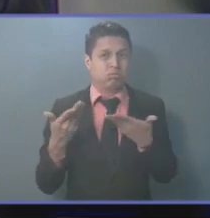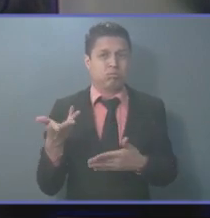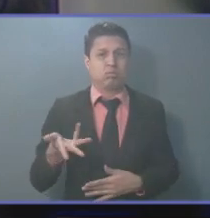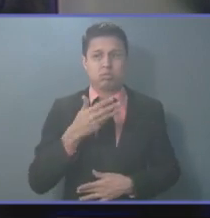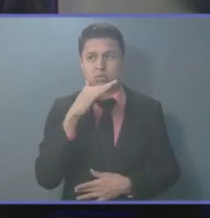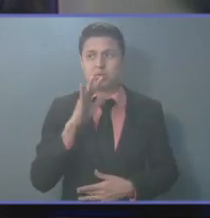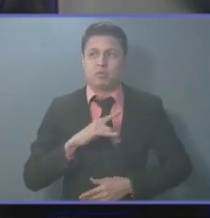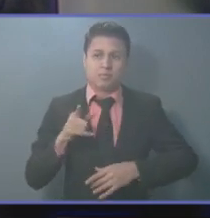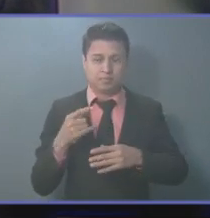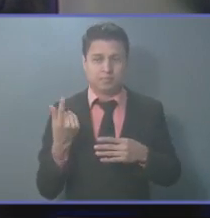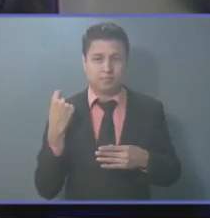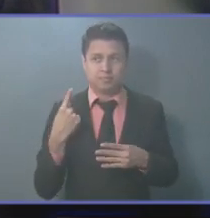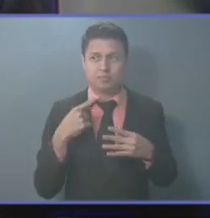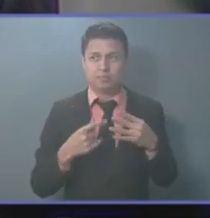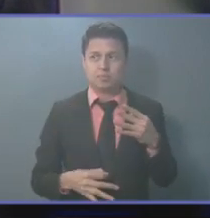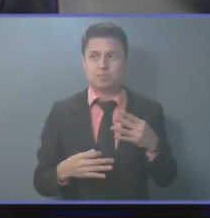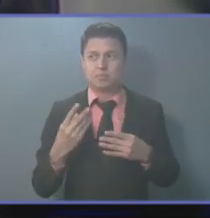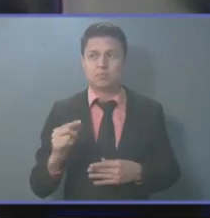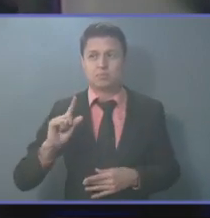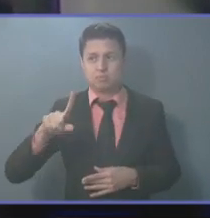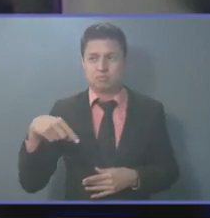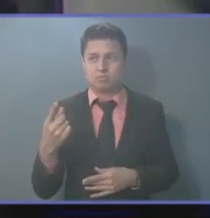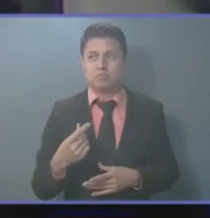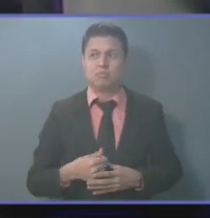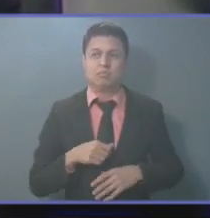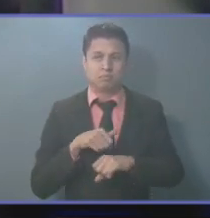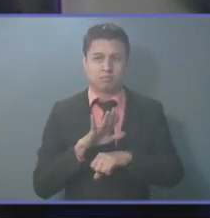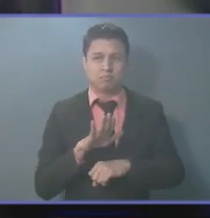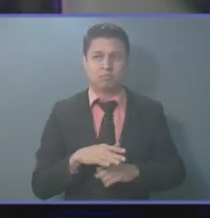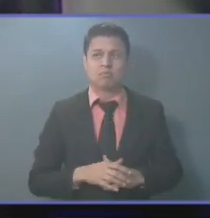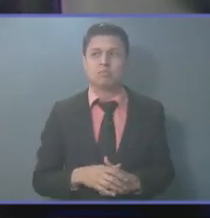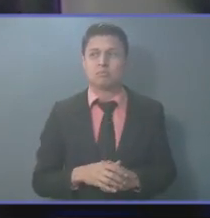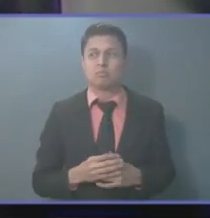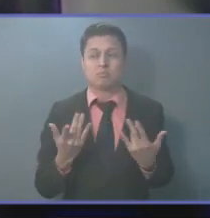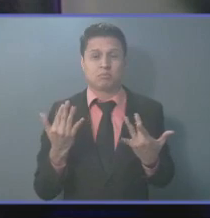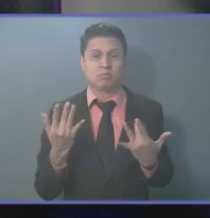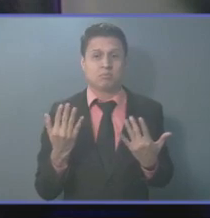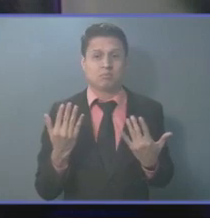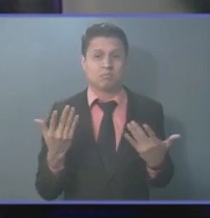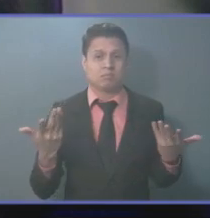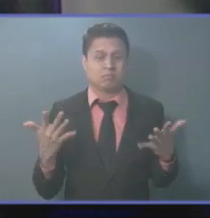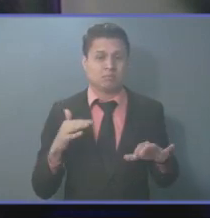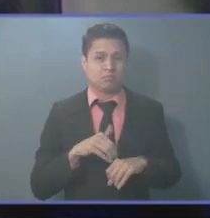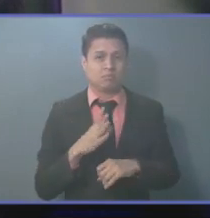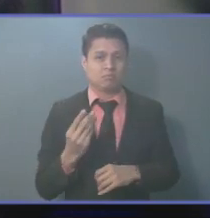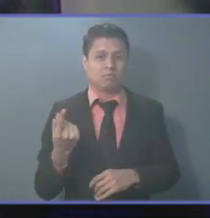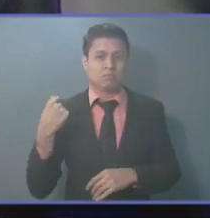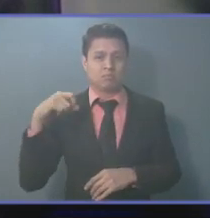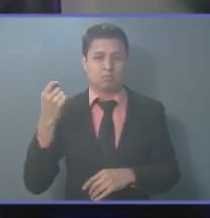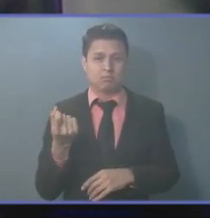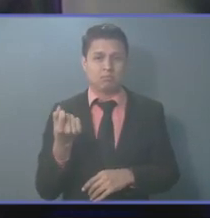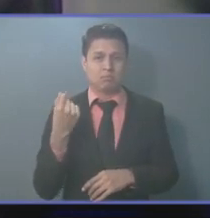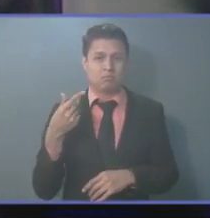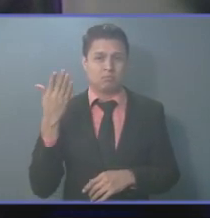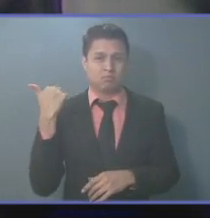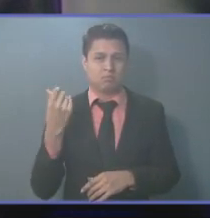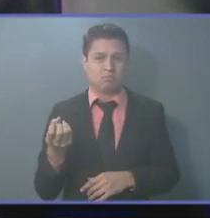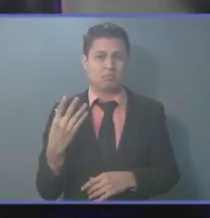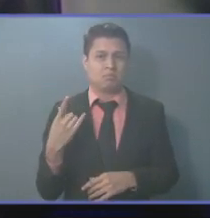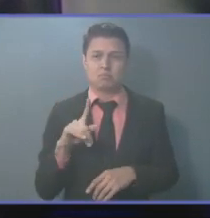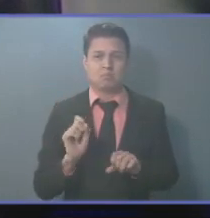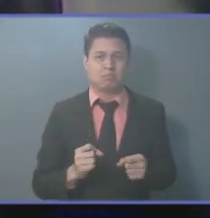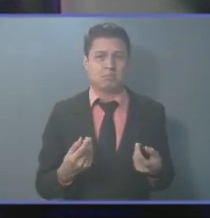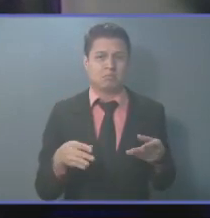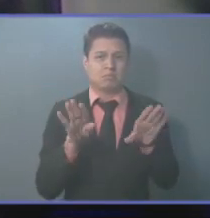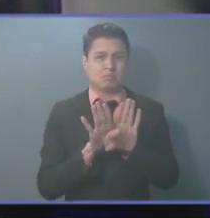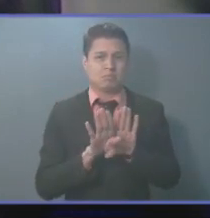Ahí está el decreto, se va a ir el día de mañana. Esperábamos haberlo enviado ayer, pero se nos dijo que no se